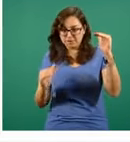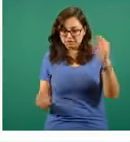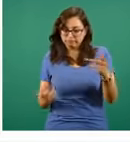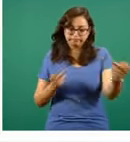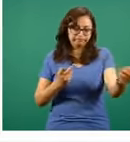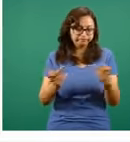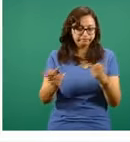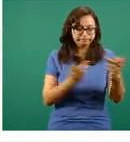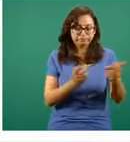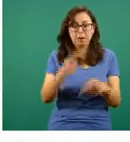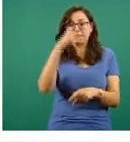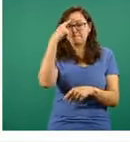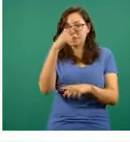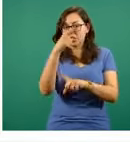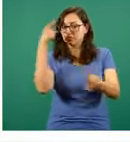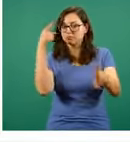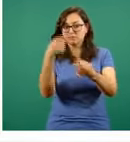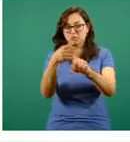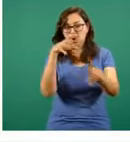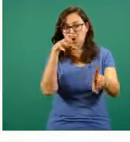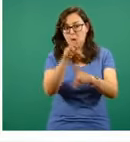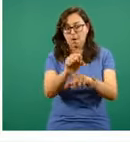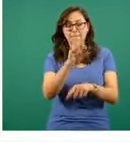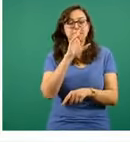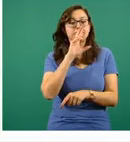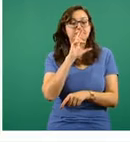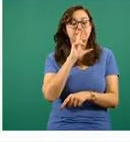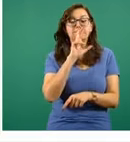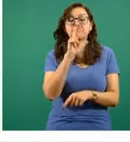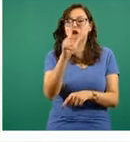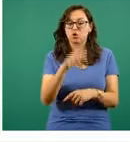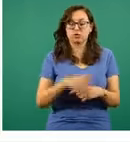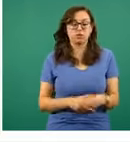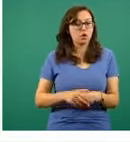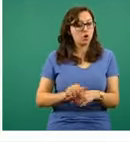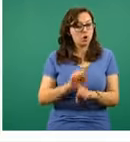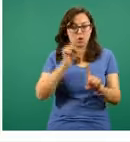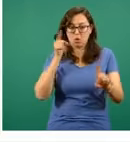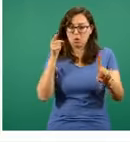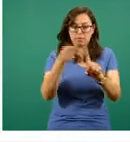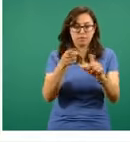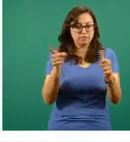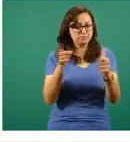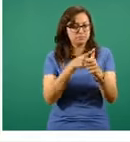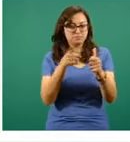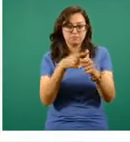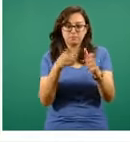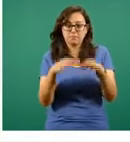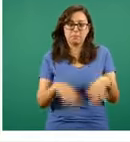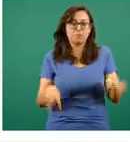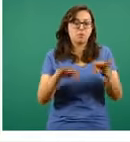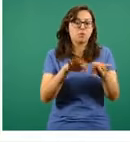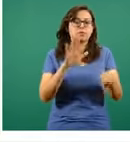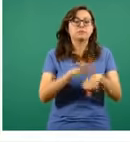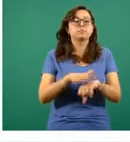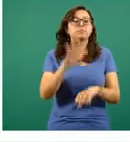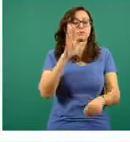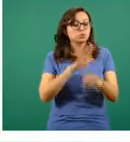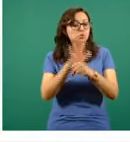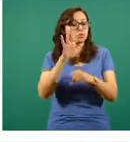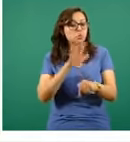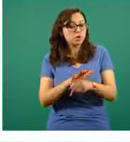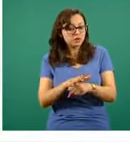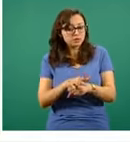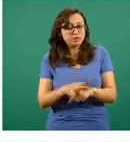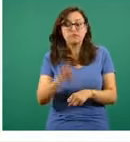de lograr los mejores objetivos. Recordando que el objetivo general de la Política Nacional de Vacunación es disminuir